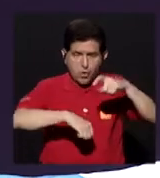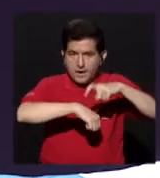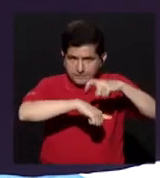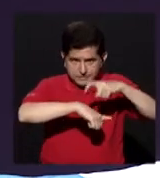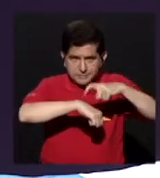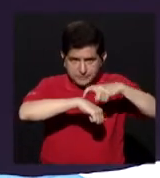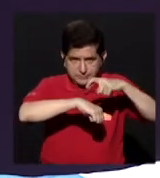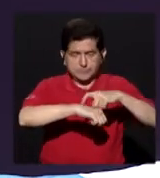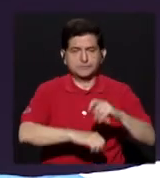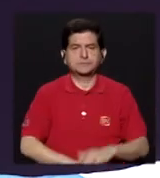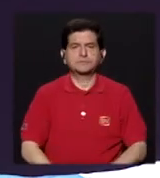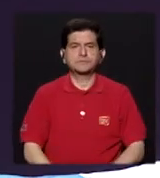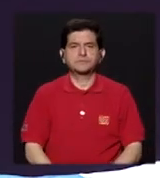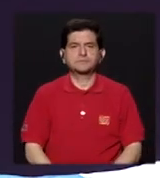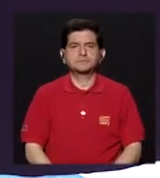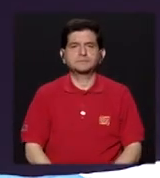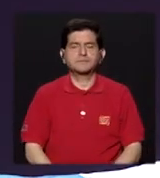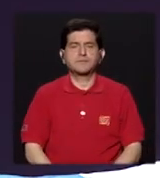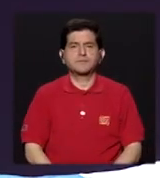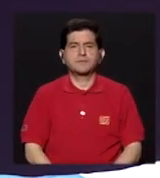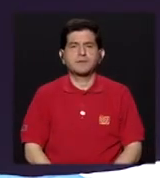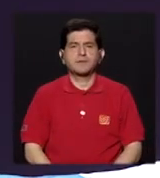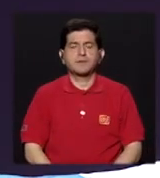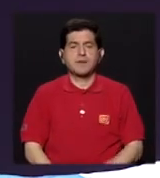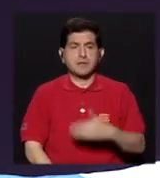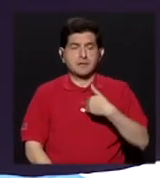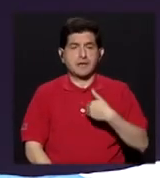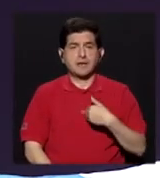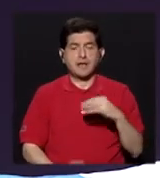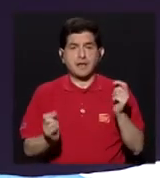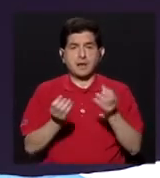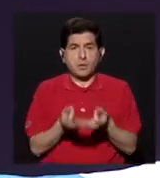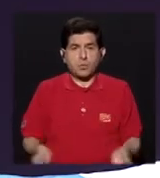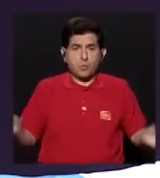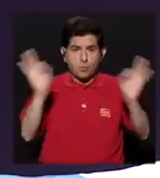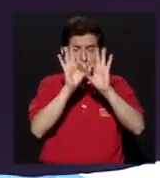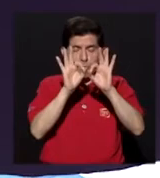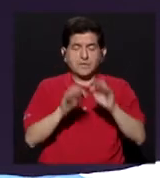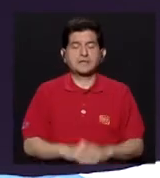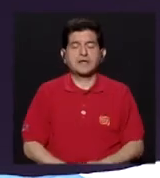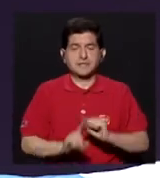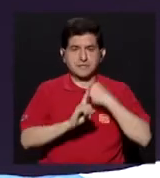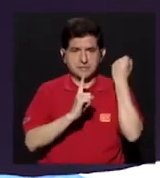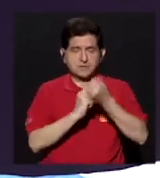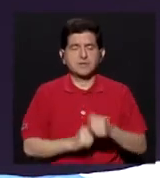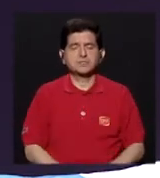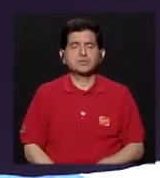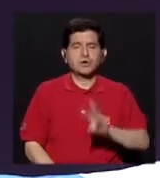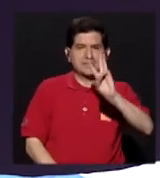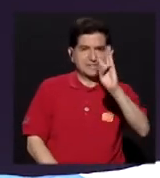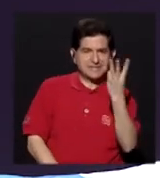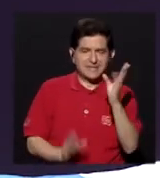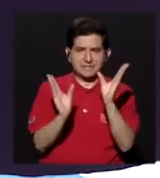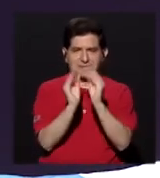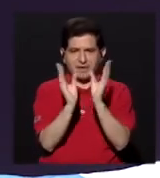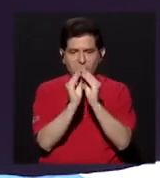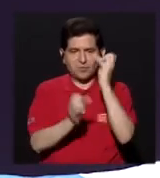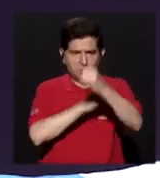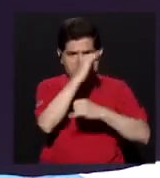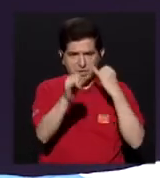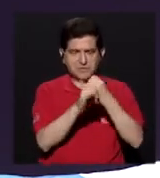¿verdad?, que digamos alcanzó un punto culminante con la organización de la Sexta Convención Internacional, que fue el año pasado en junio en Costa